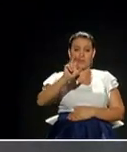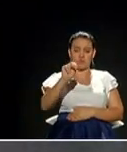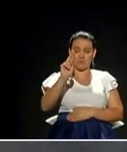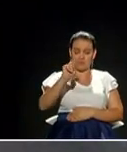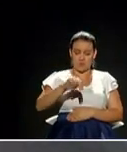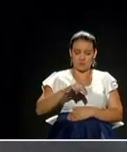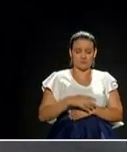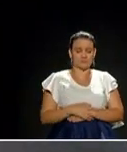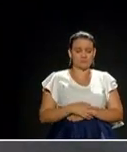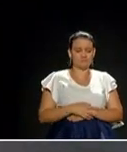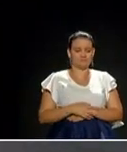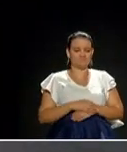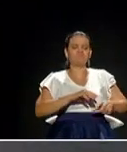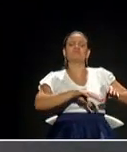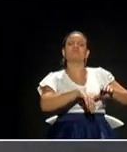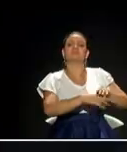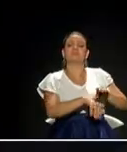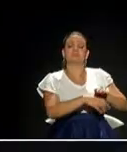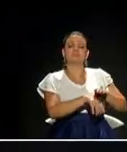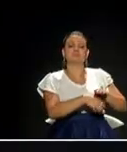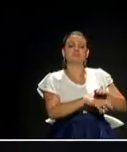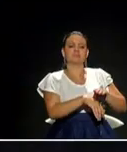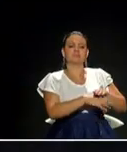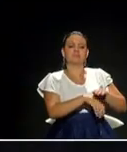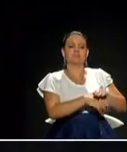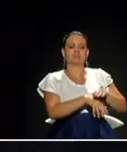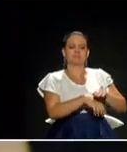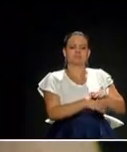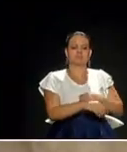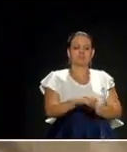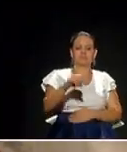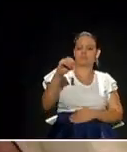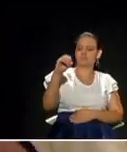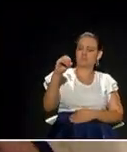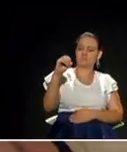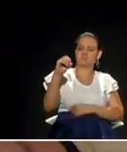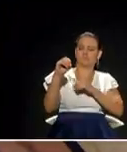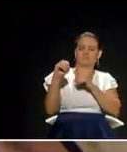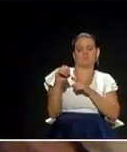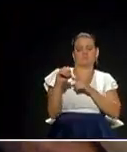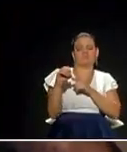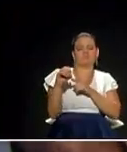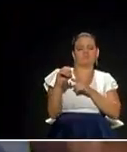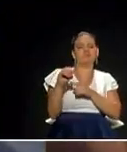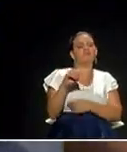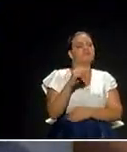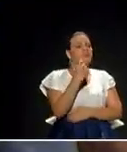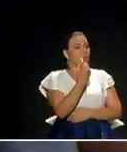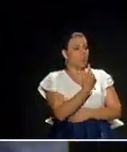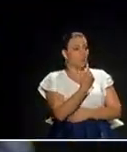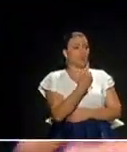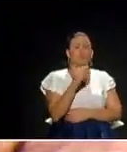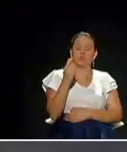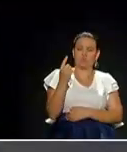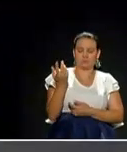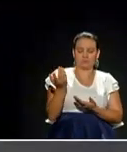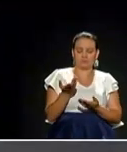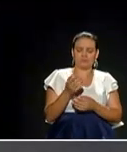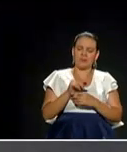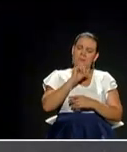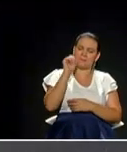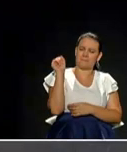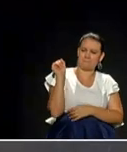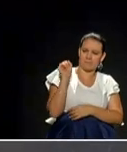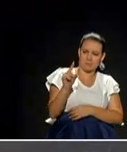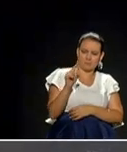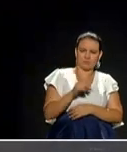medellín avanza toma la balota nos indica entonces qué número salió número 1 el número 1 y la pregunta que